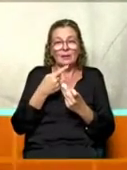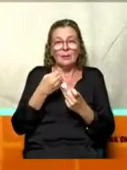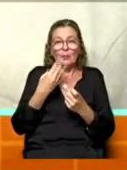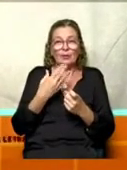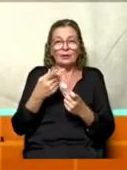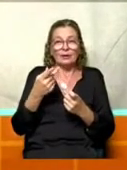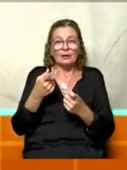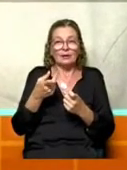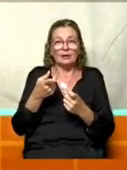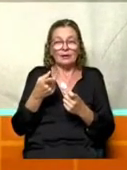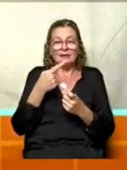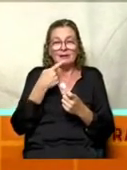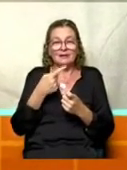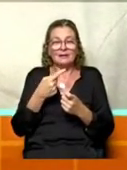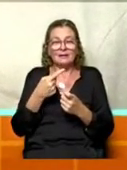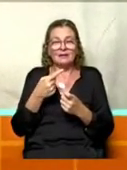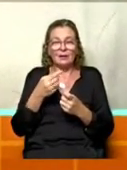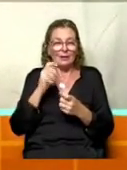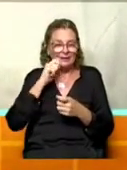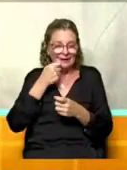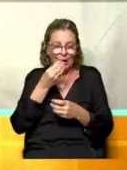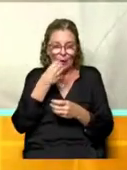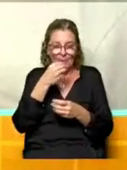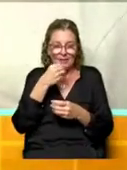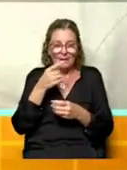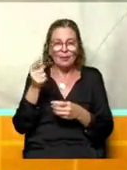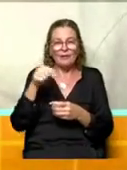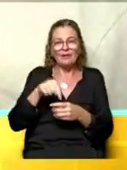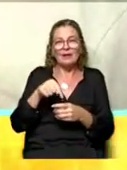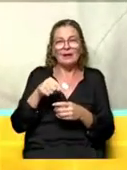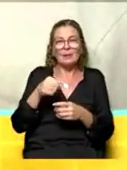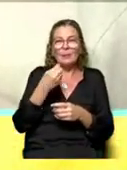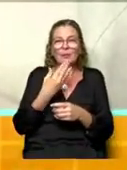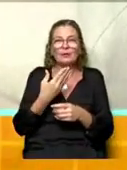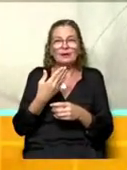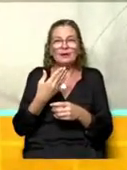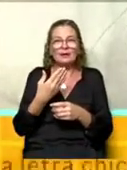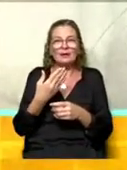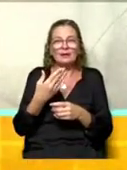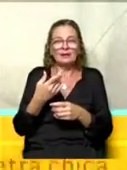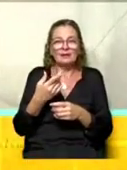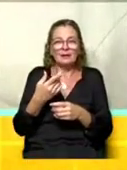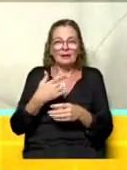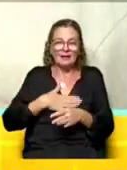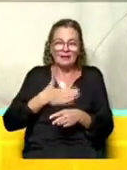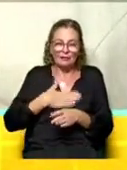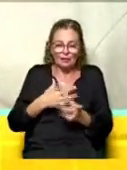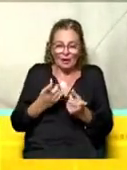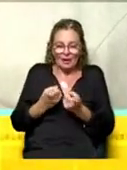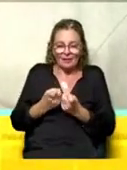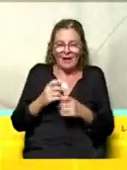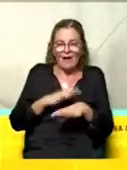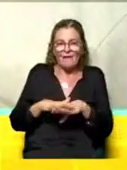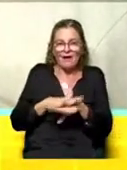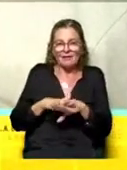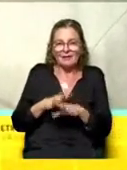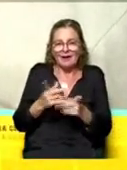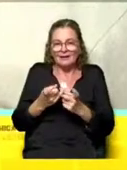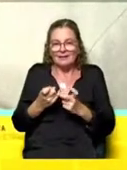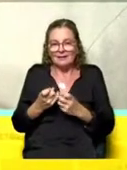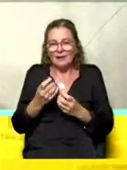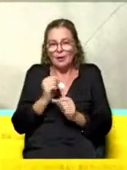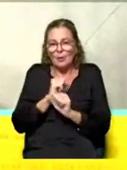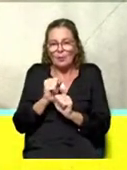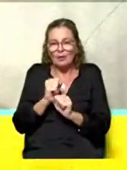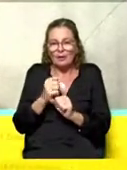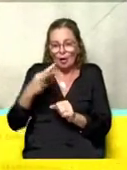nosotros le estemos sirviendo una rica comida, no, le viene porque nosotros le estamos dando satisfacción a una necesidad básica que tienen y que no pueden cumplir con